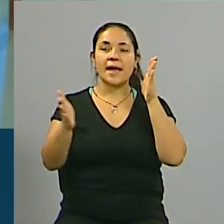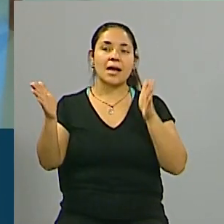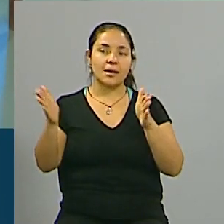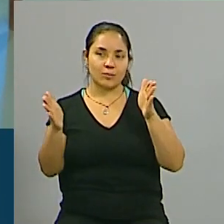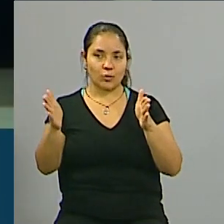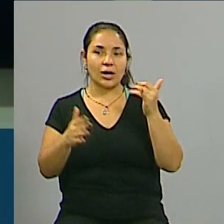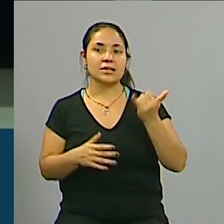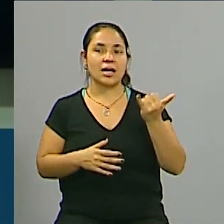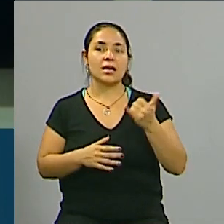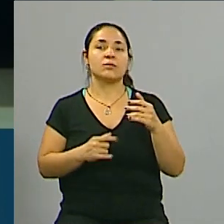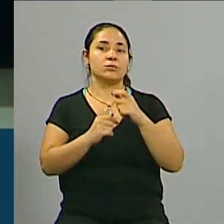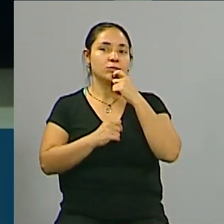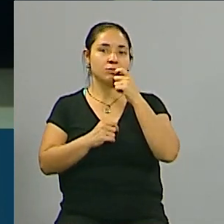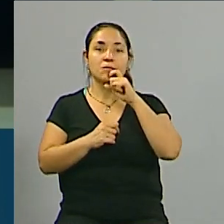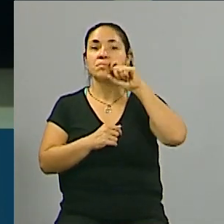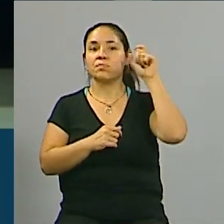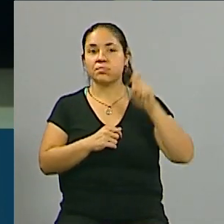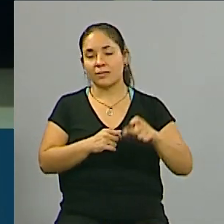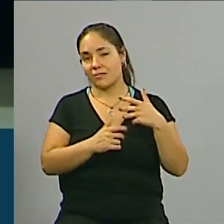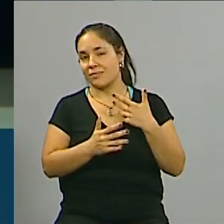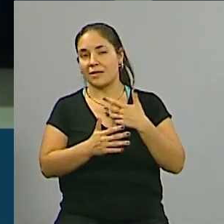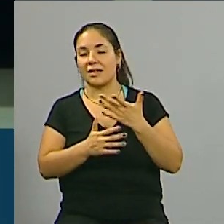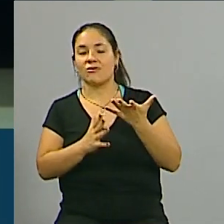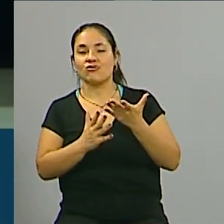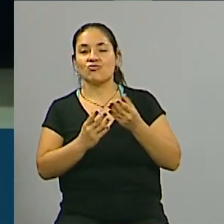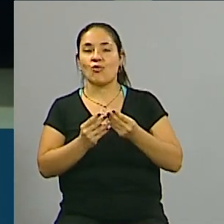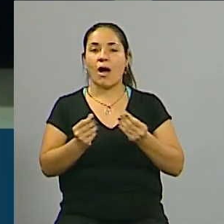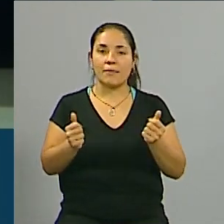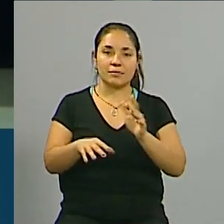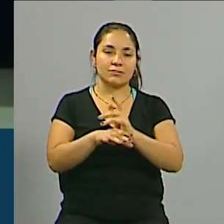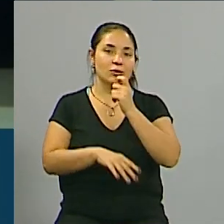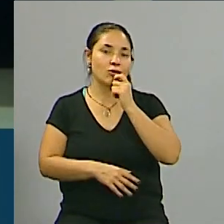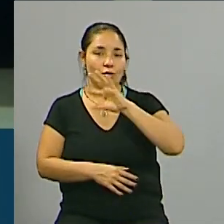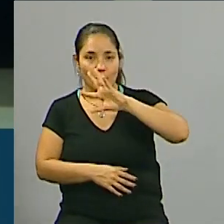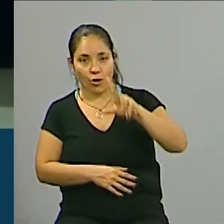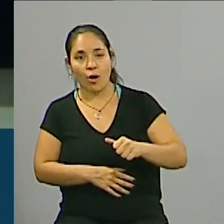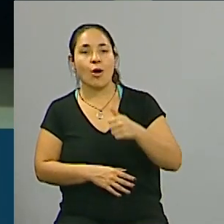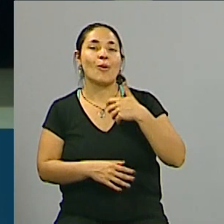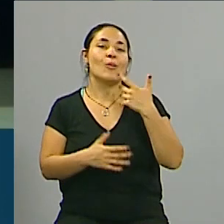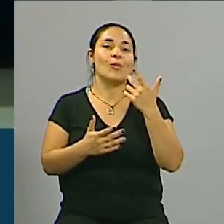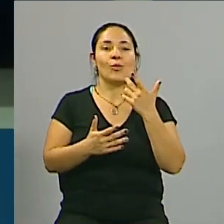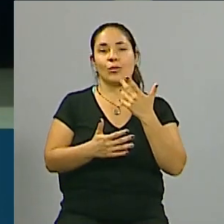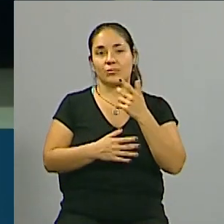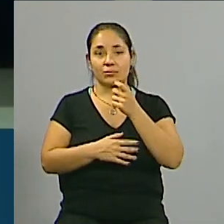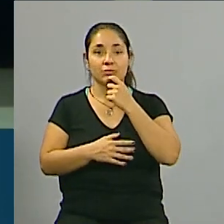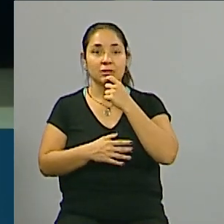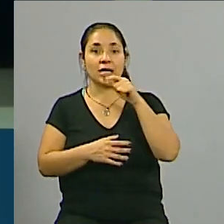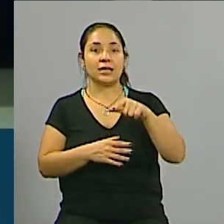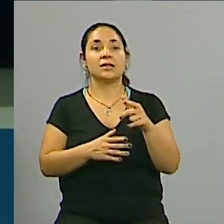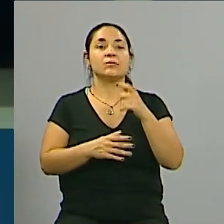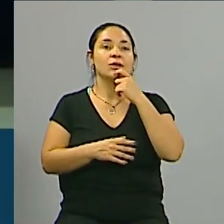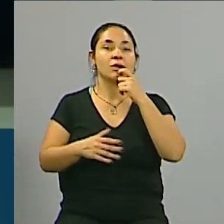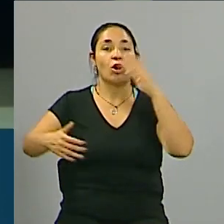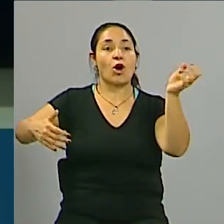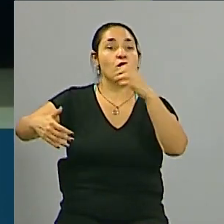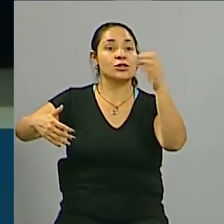aumenta quizás el delito leve, el delito del robo pequeño y demás, que es cuando baja la temporada de